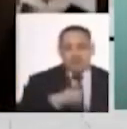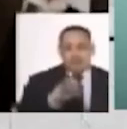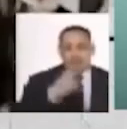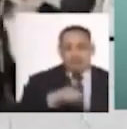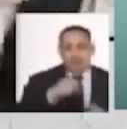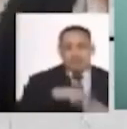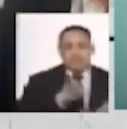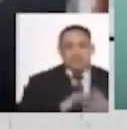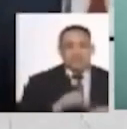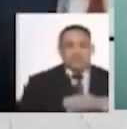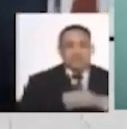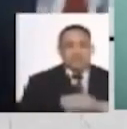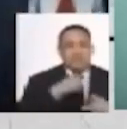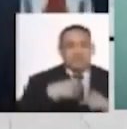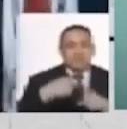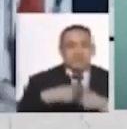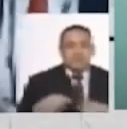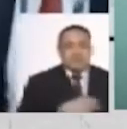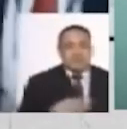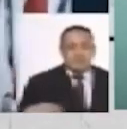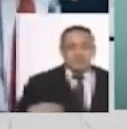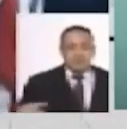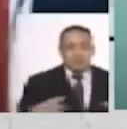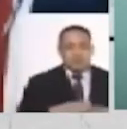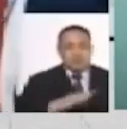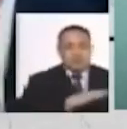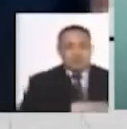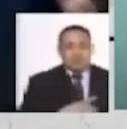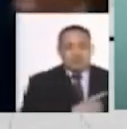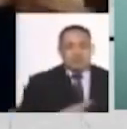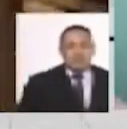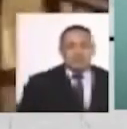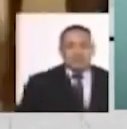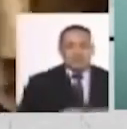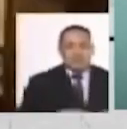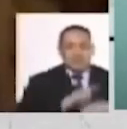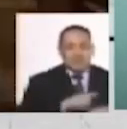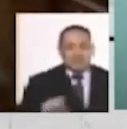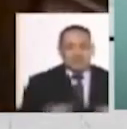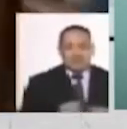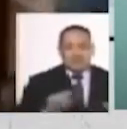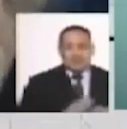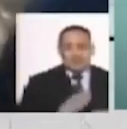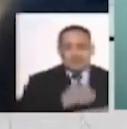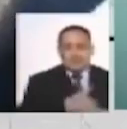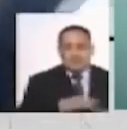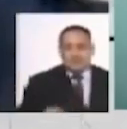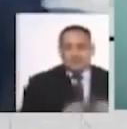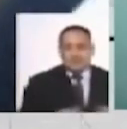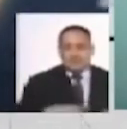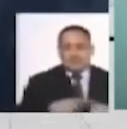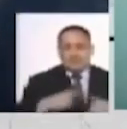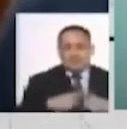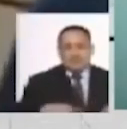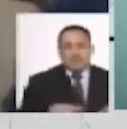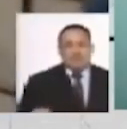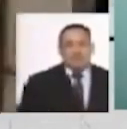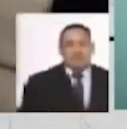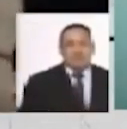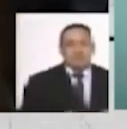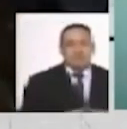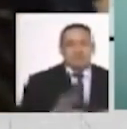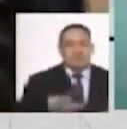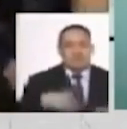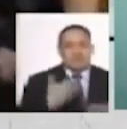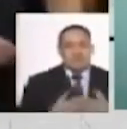lo respalda, ¿no? De hecho, ni siquiera lo veían las élites ni la sociedad limeña, ¿no? Él no estaba en las encuestas 15 días antes